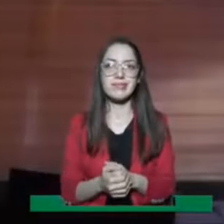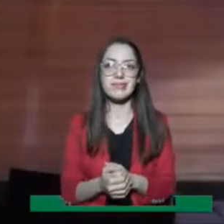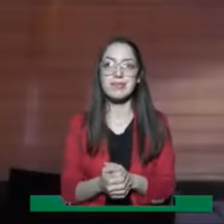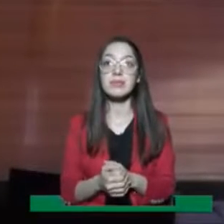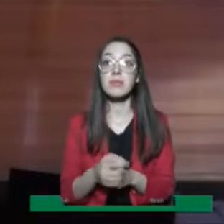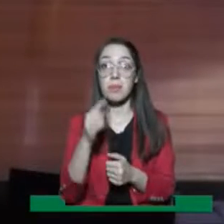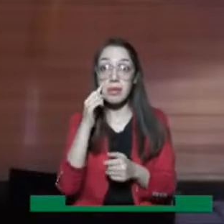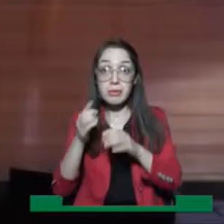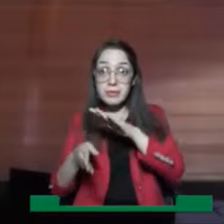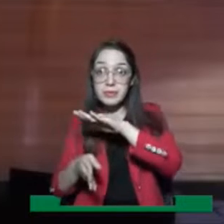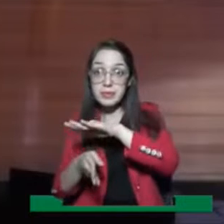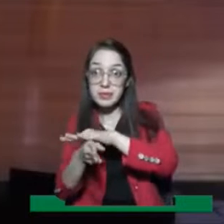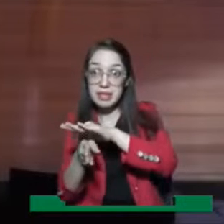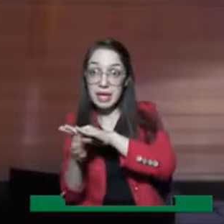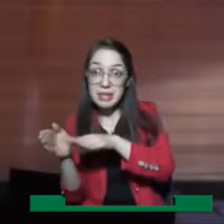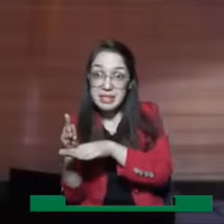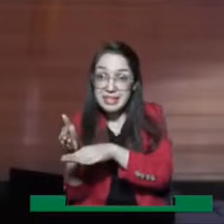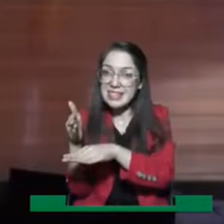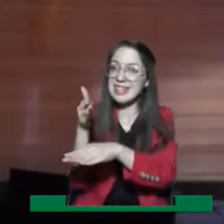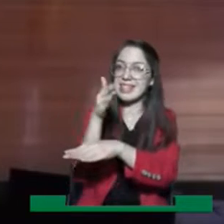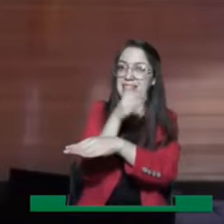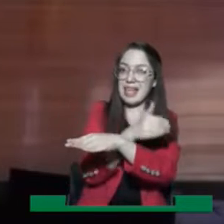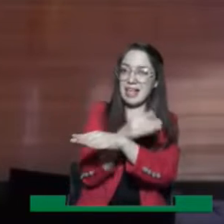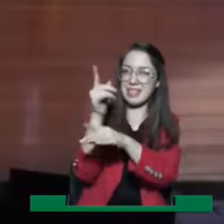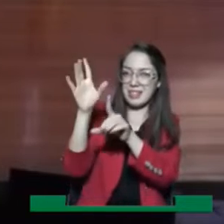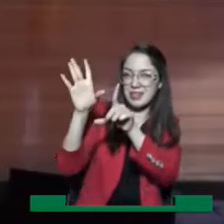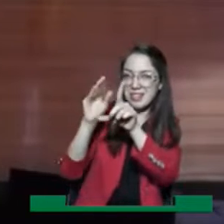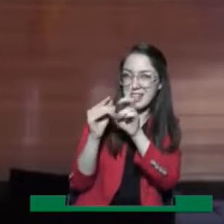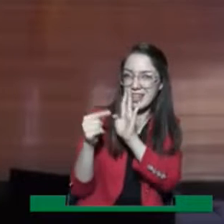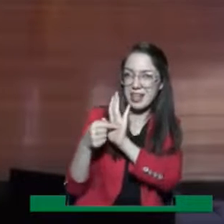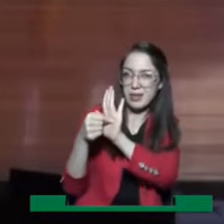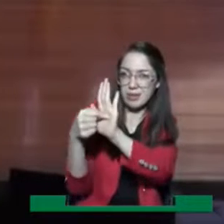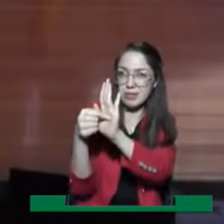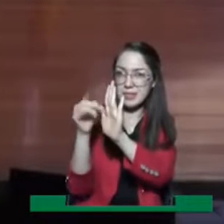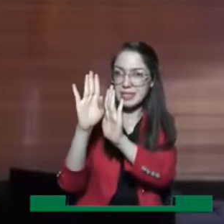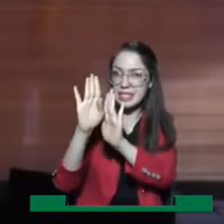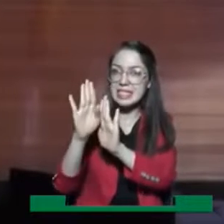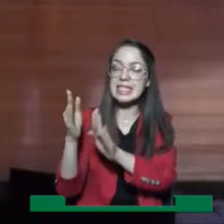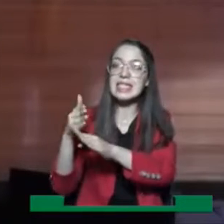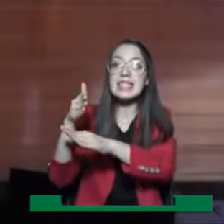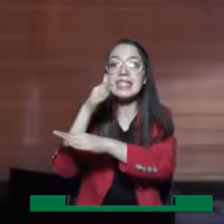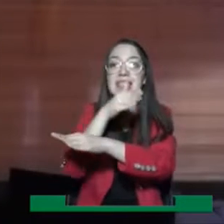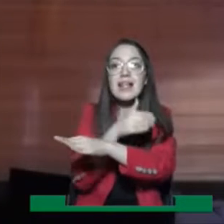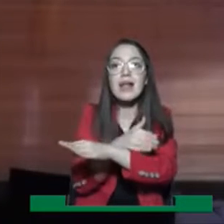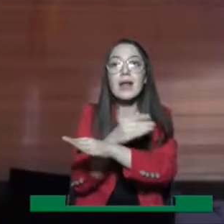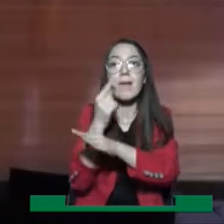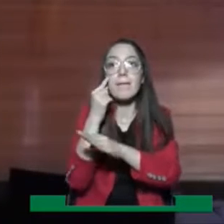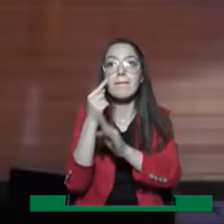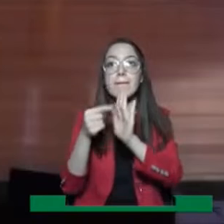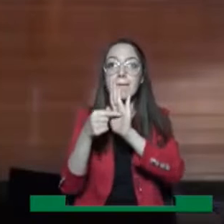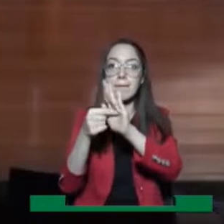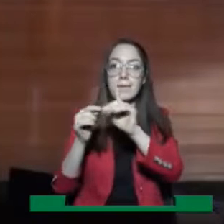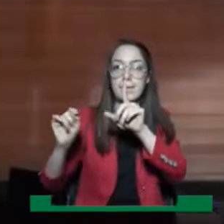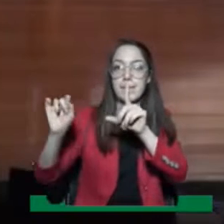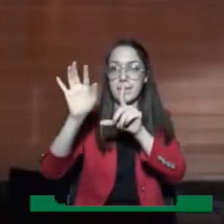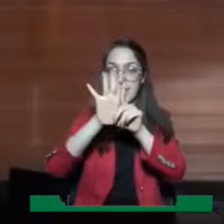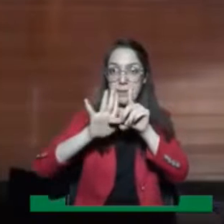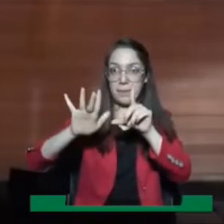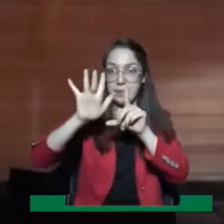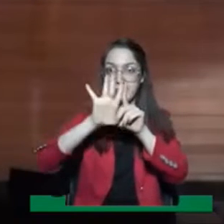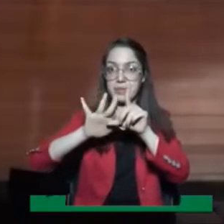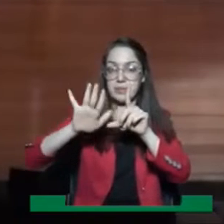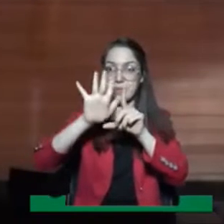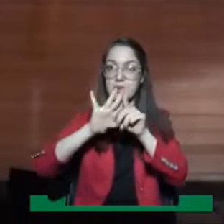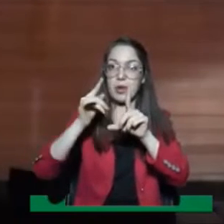de darle continuación a la presentación que quiero compartir con cada uno de ustedes, vamos a ver un video que les